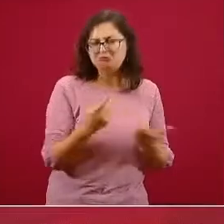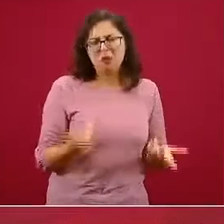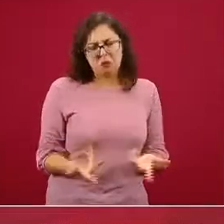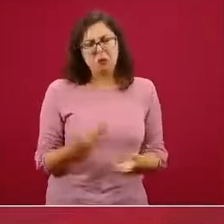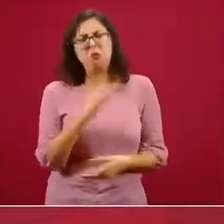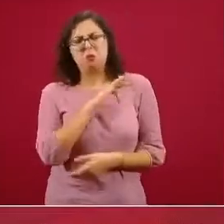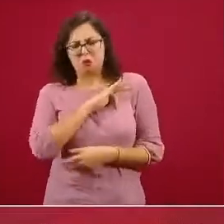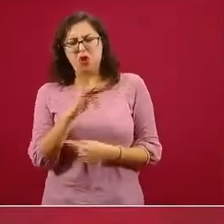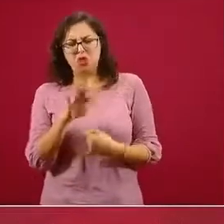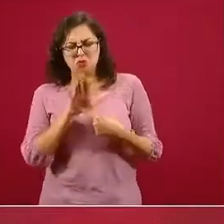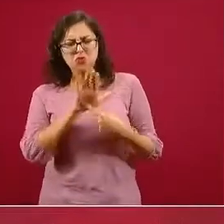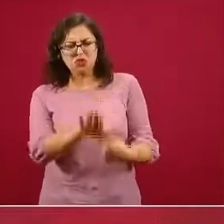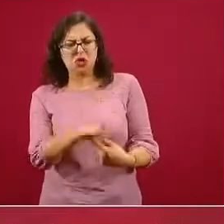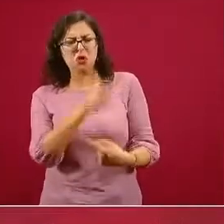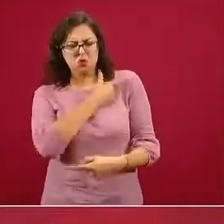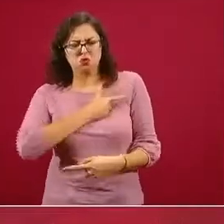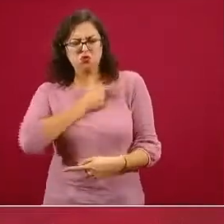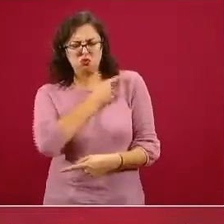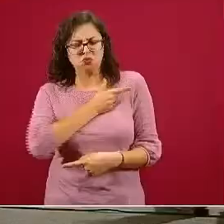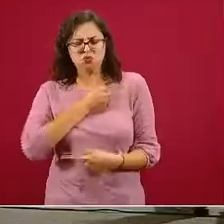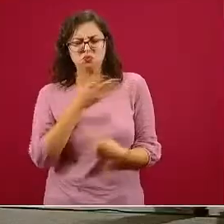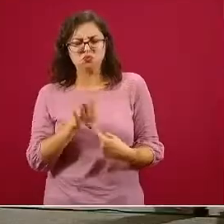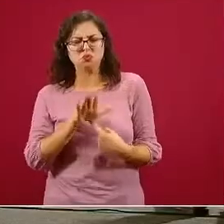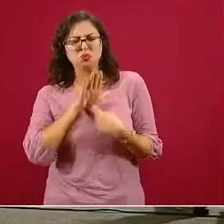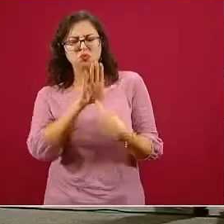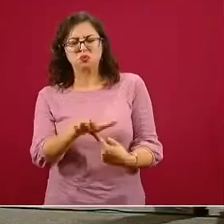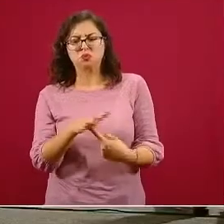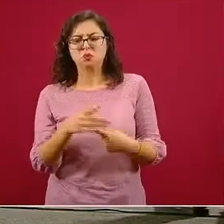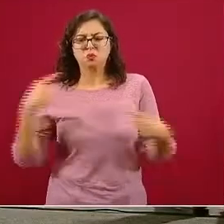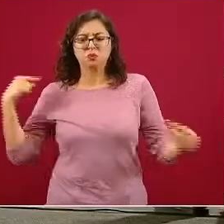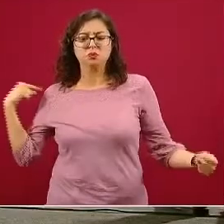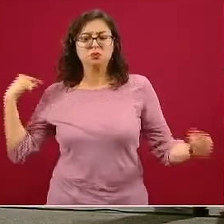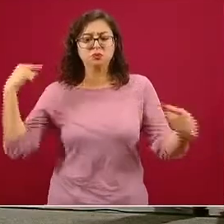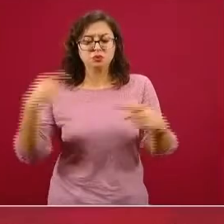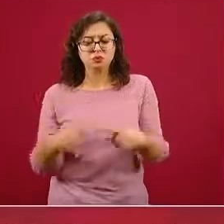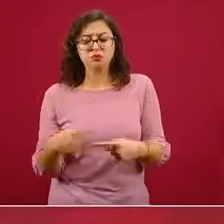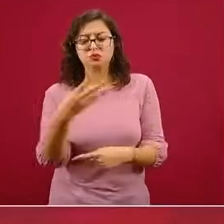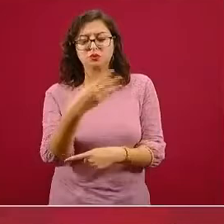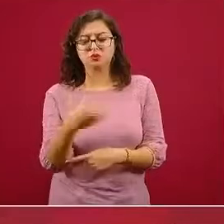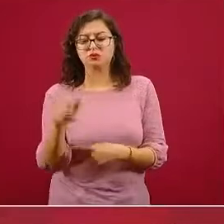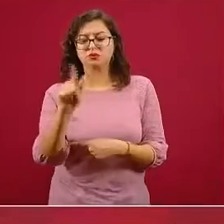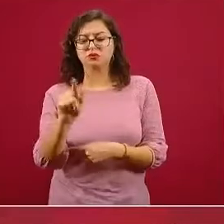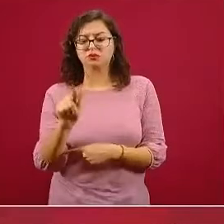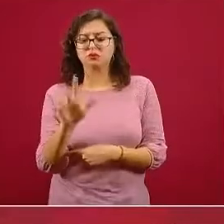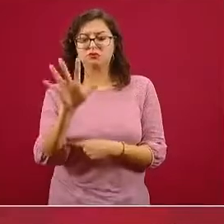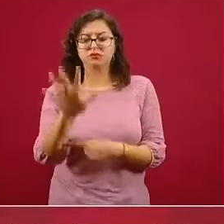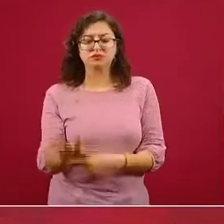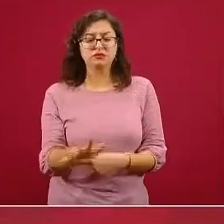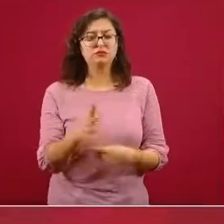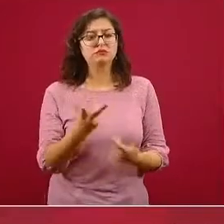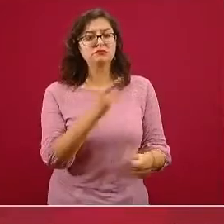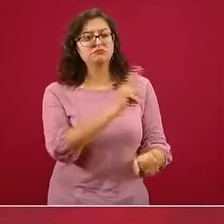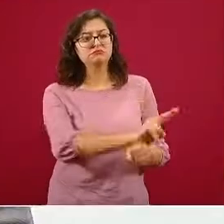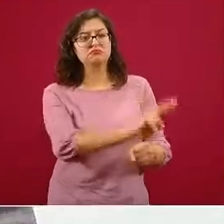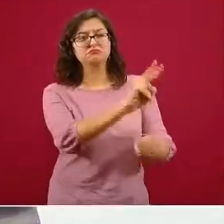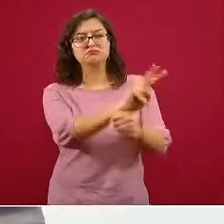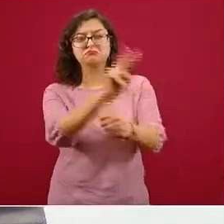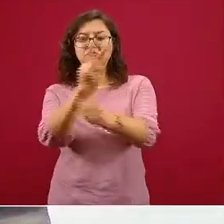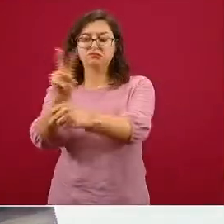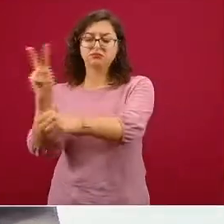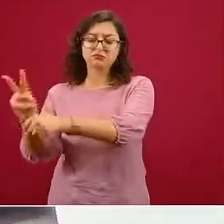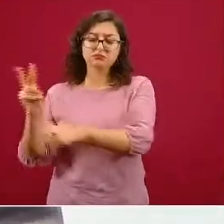gusto lo podemos hacer y traer la información de las 475 unidades monitoras de enfermedad